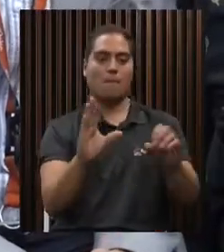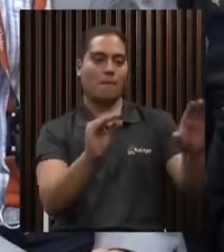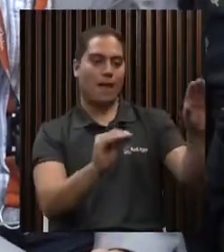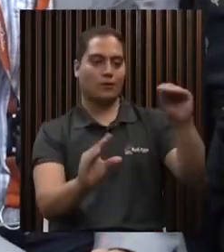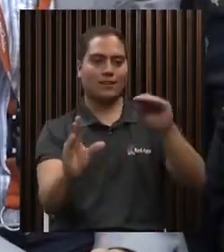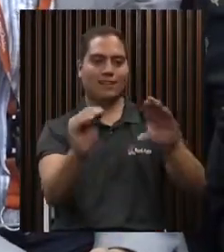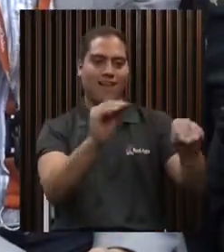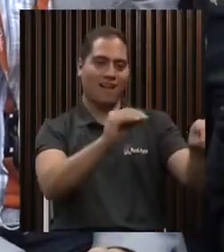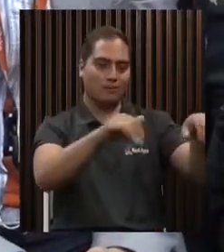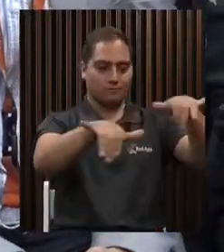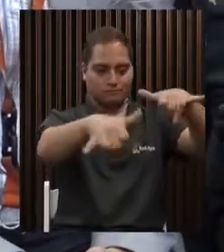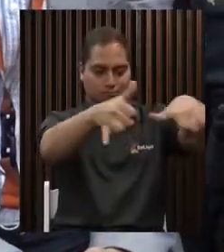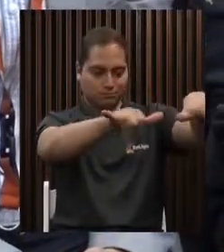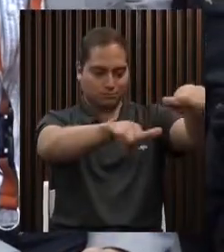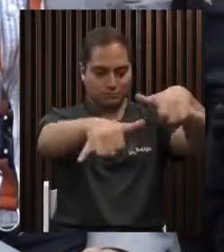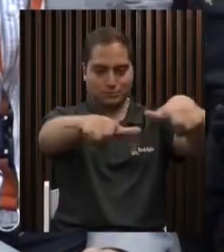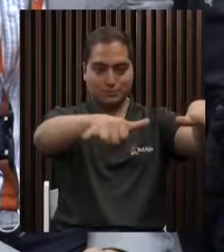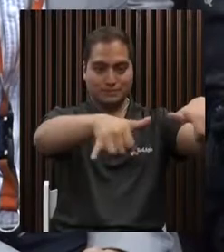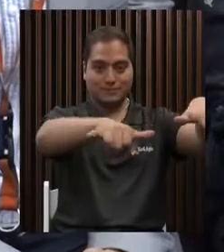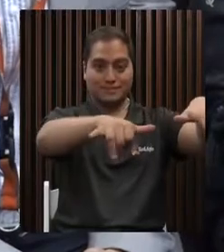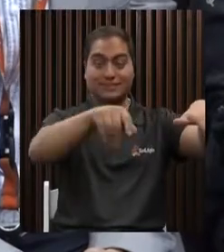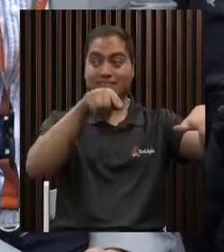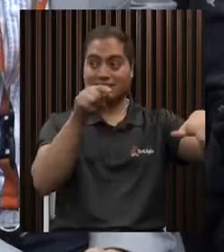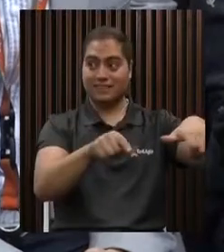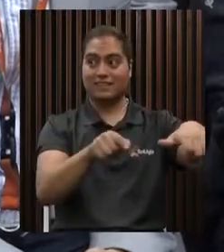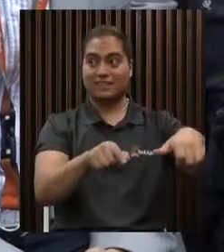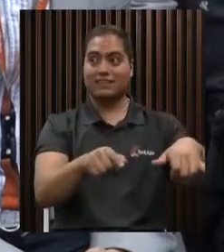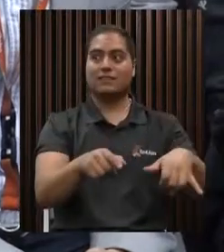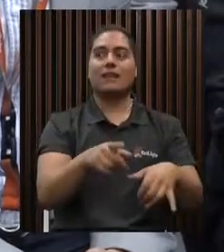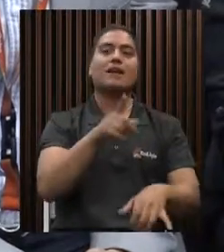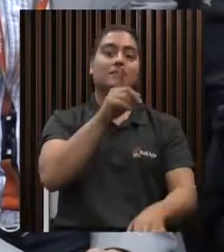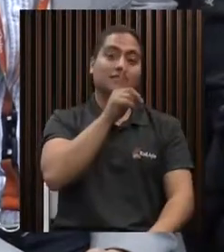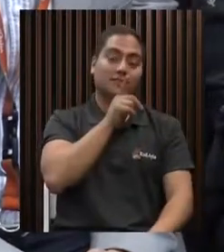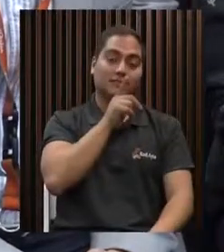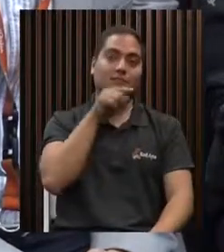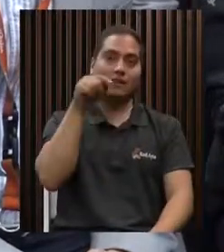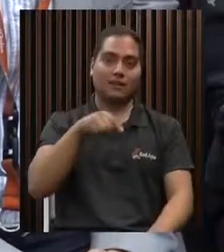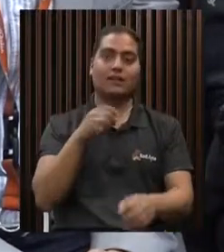texto. Hemos hecho algunas funciones distendidas en GAM y